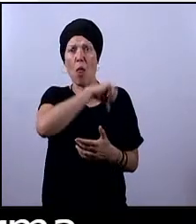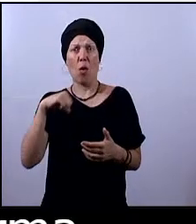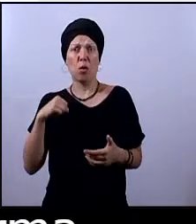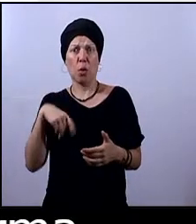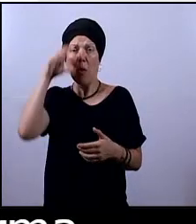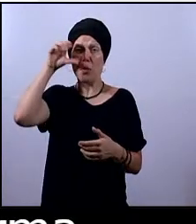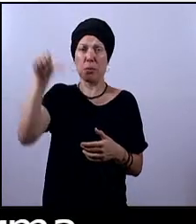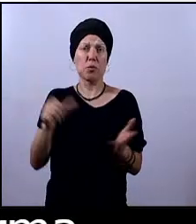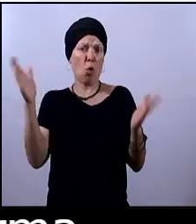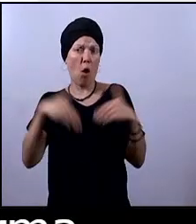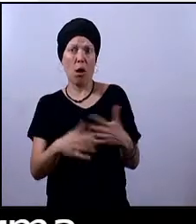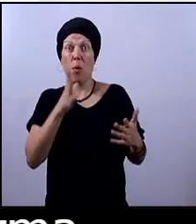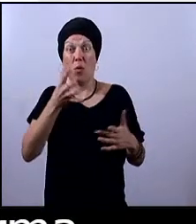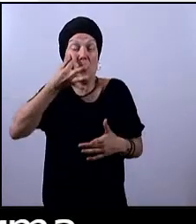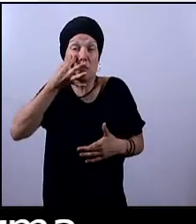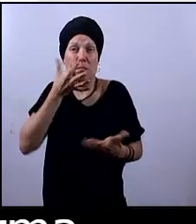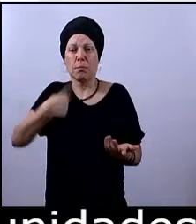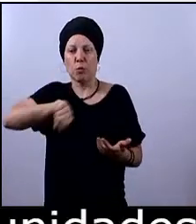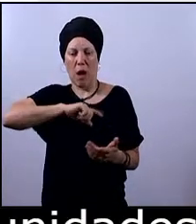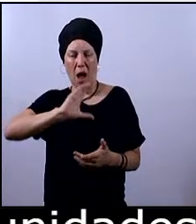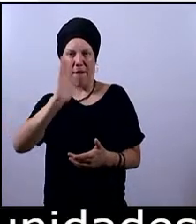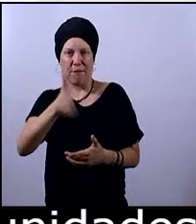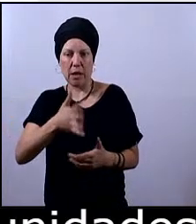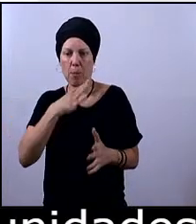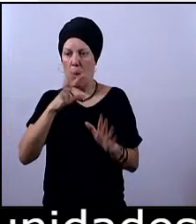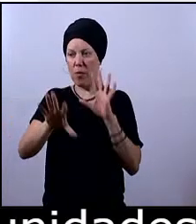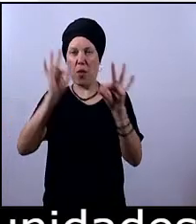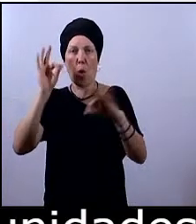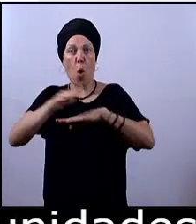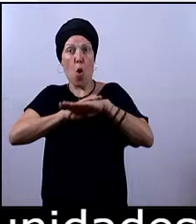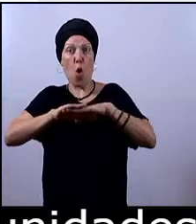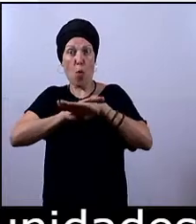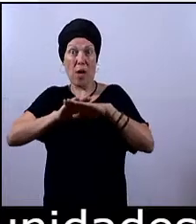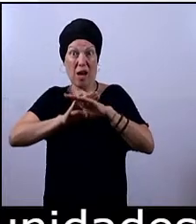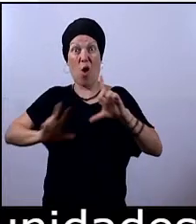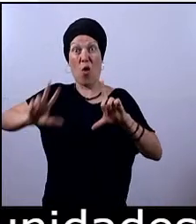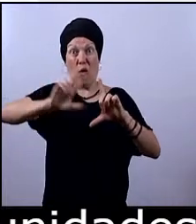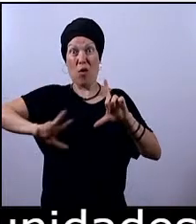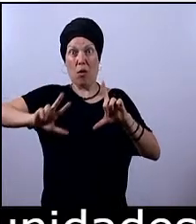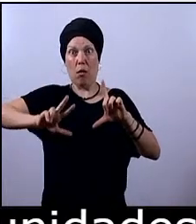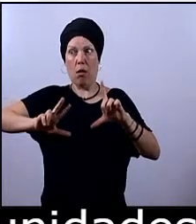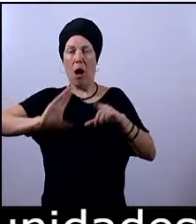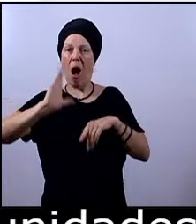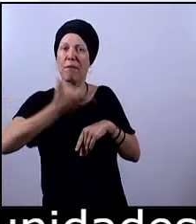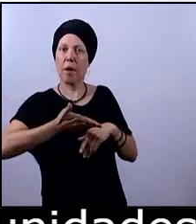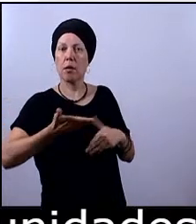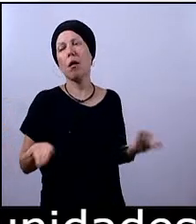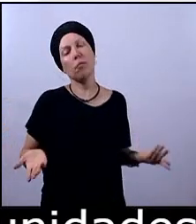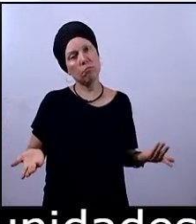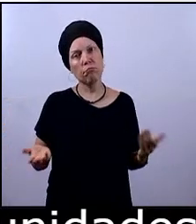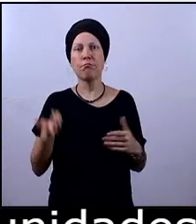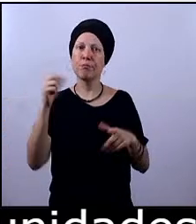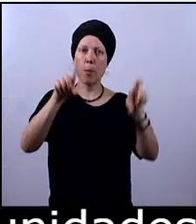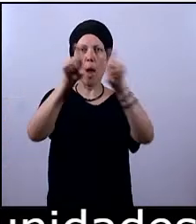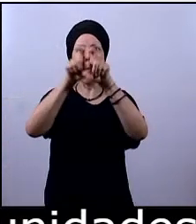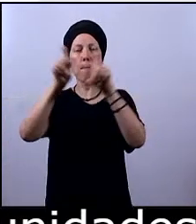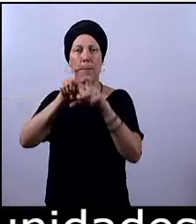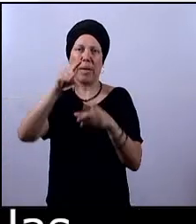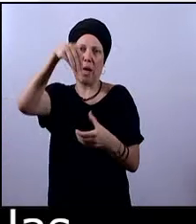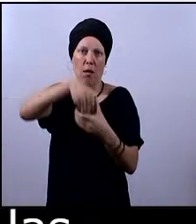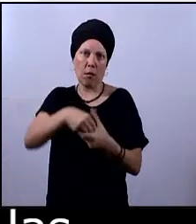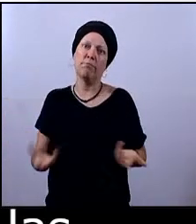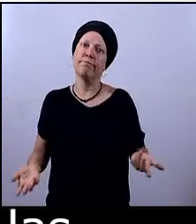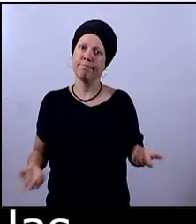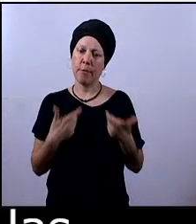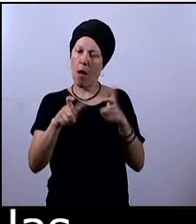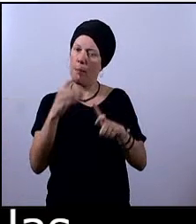autónomas cuando realmente nos afectan las decisiones del Gobierno estatal y también, por supuesto, a las empresas implicadas en